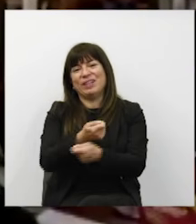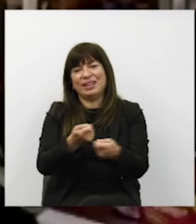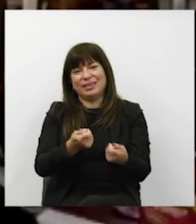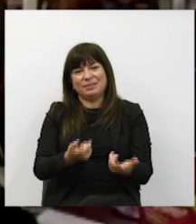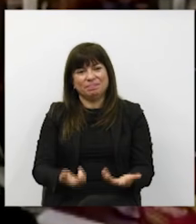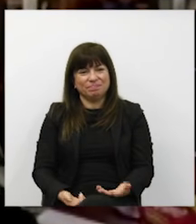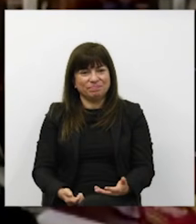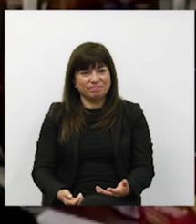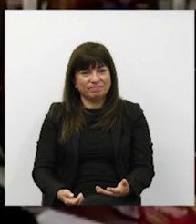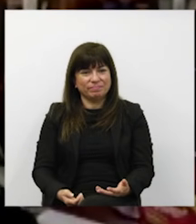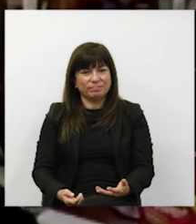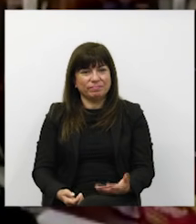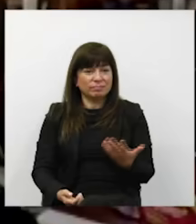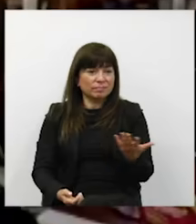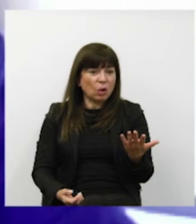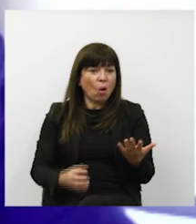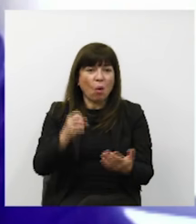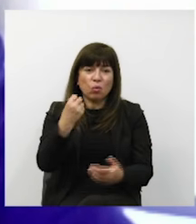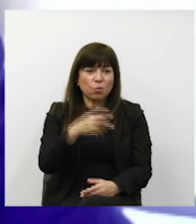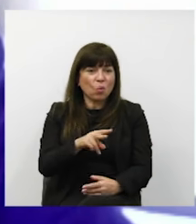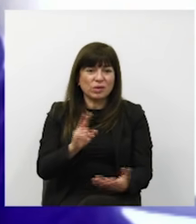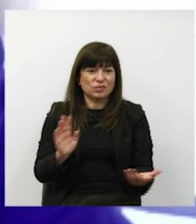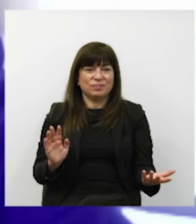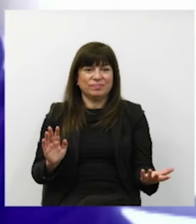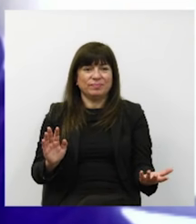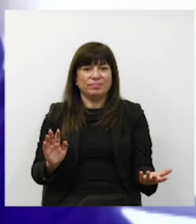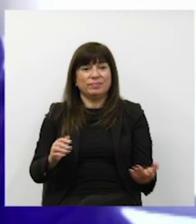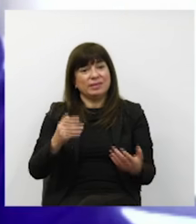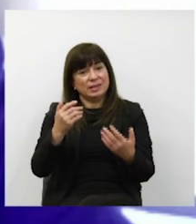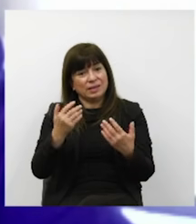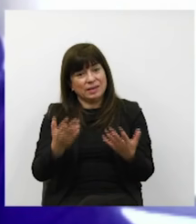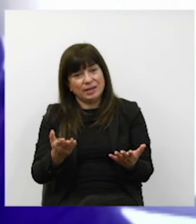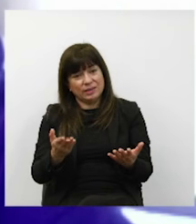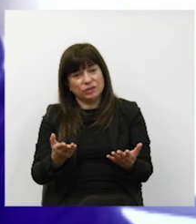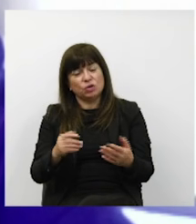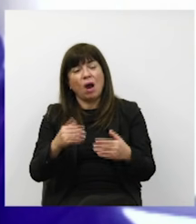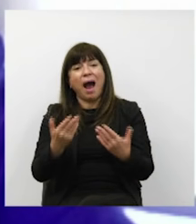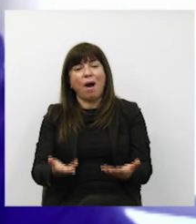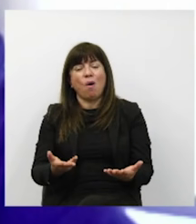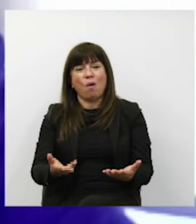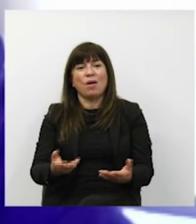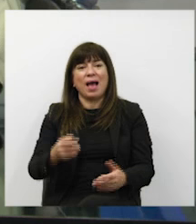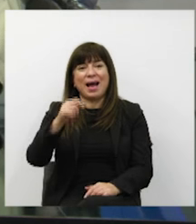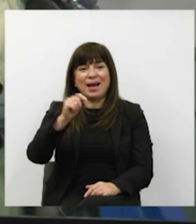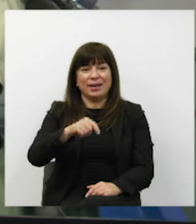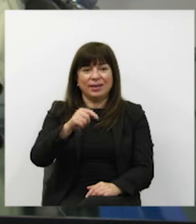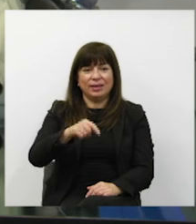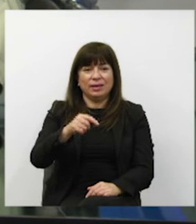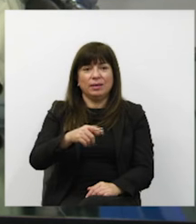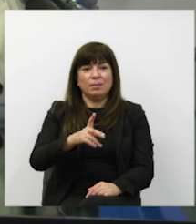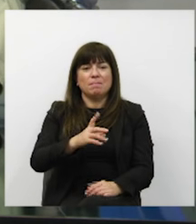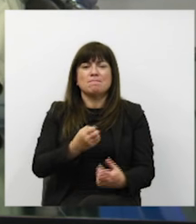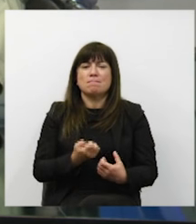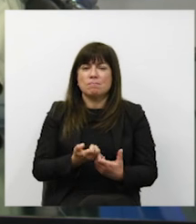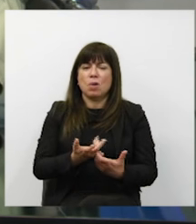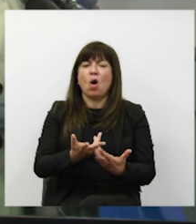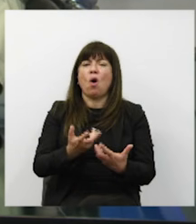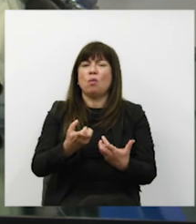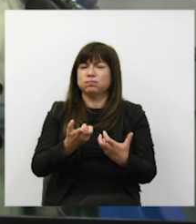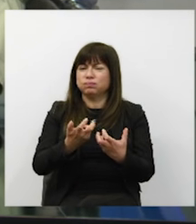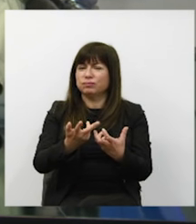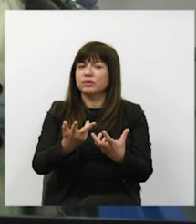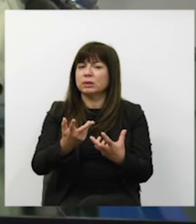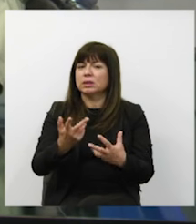quedar dueño de una aerolínea. Pero el hecho factual es que acá eso ha causado muy poca